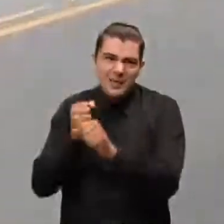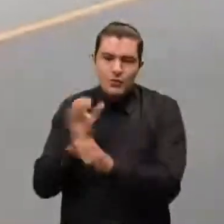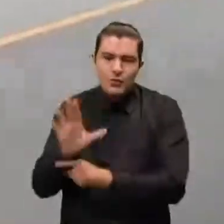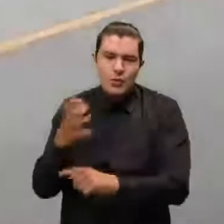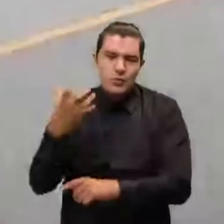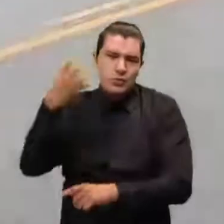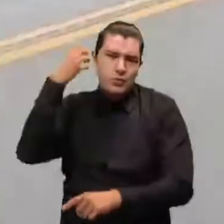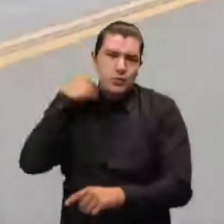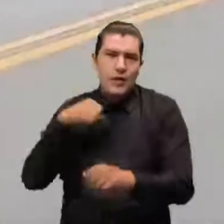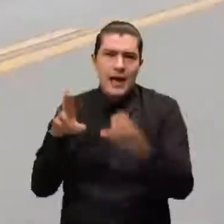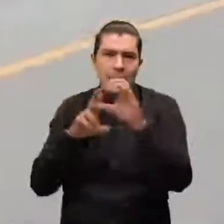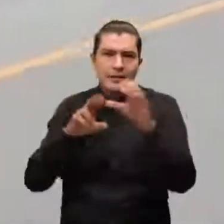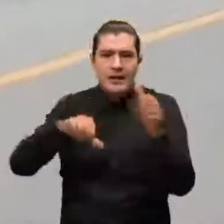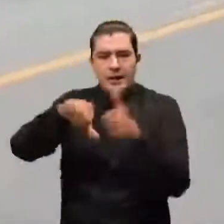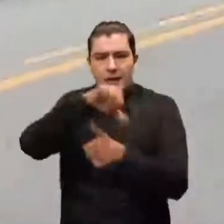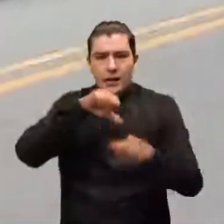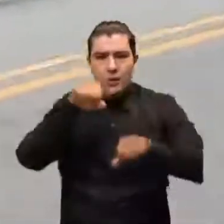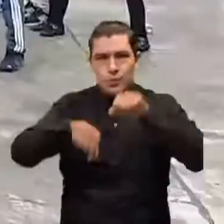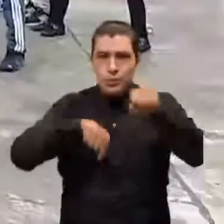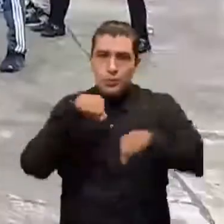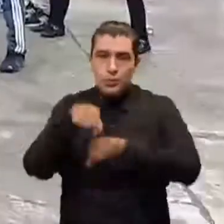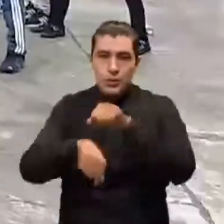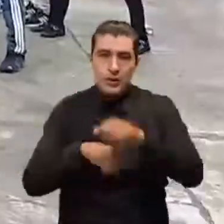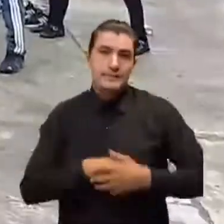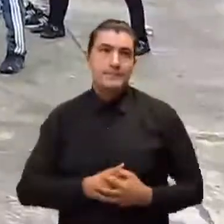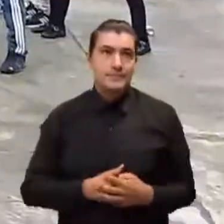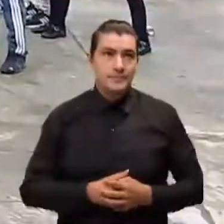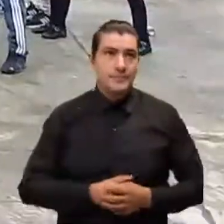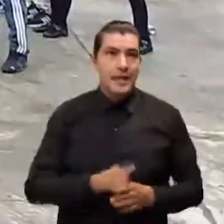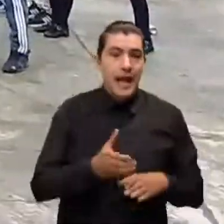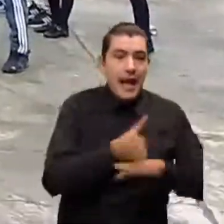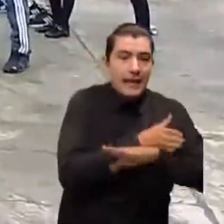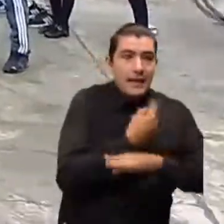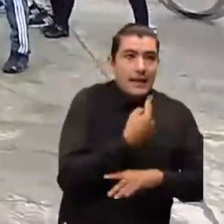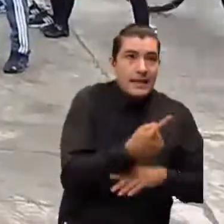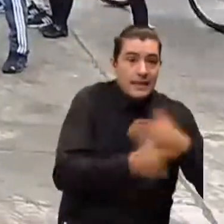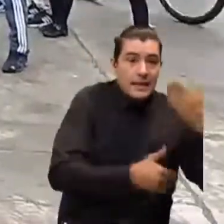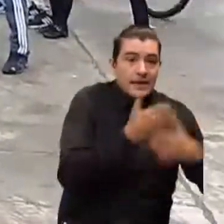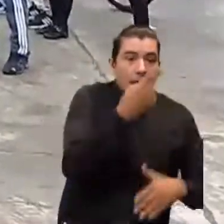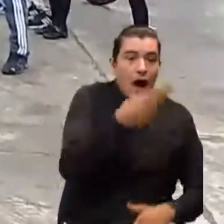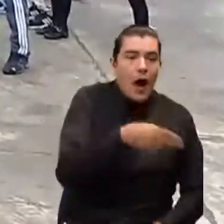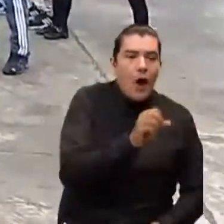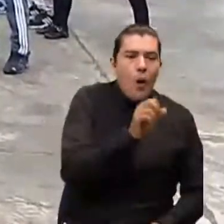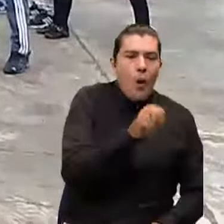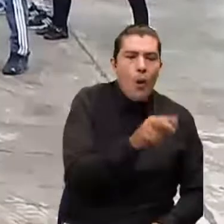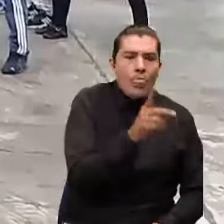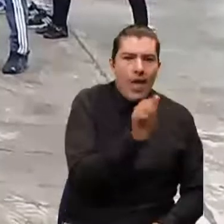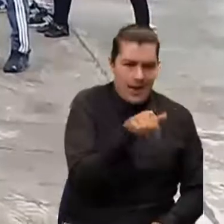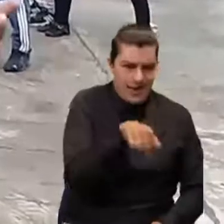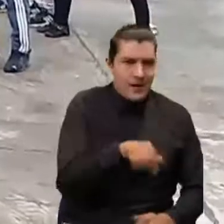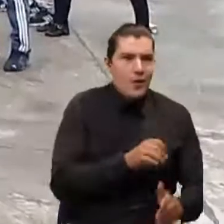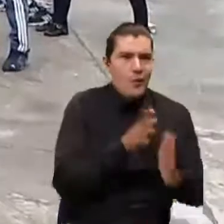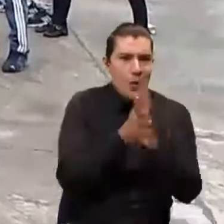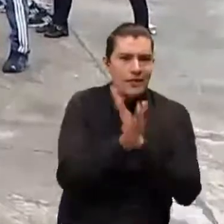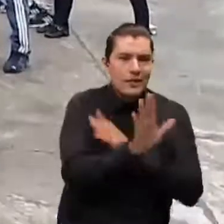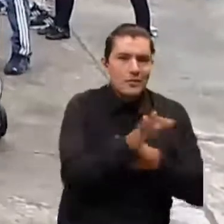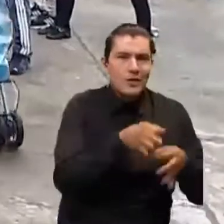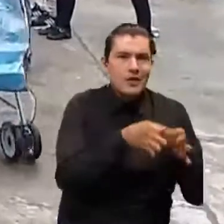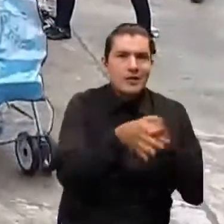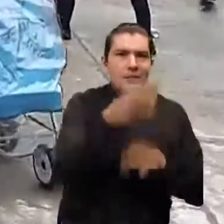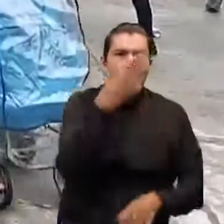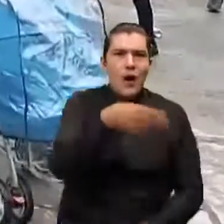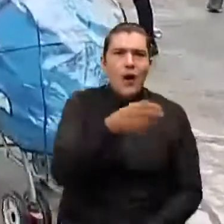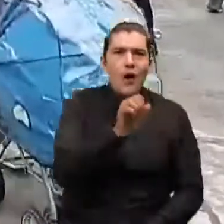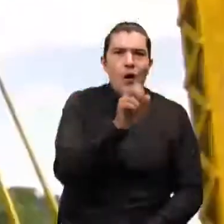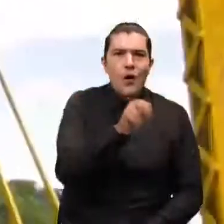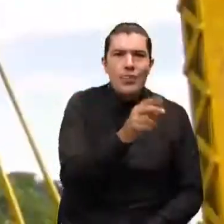Nosotros anteriormente les habíamos contado que la etapa partió de Honda, pues aquí les contamos un poco de lo que es este municipio llamado también la Ciudad